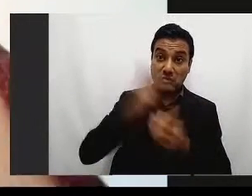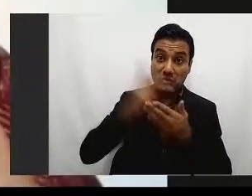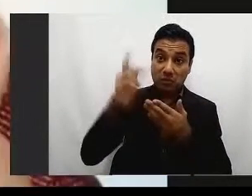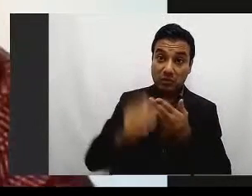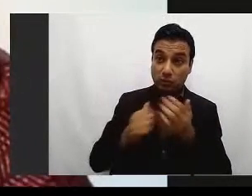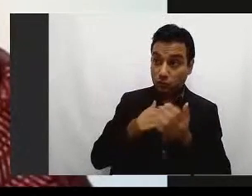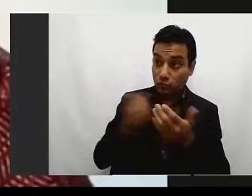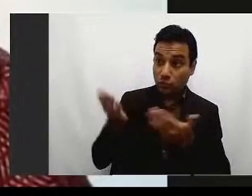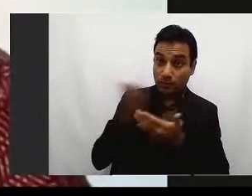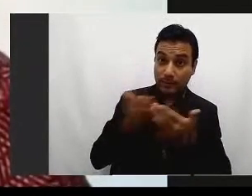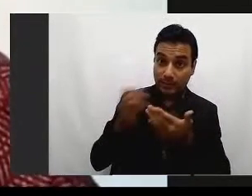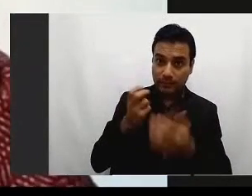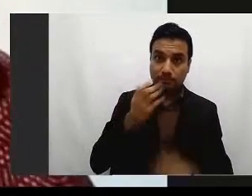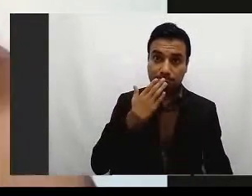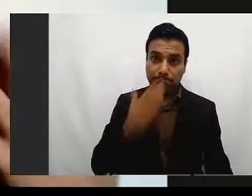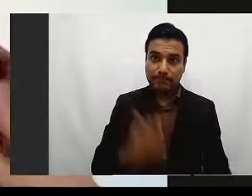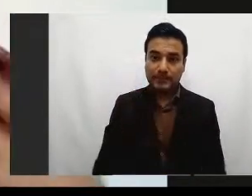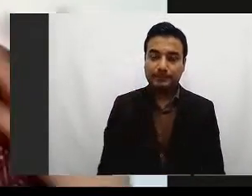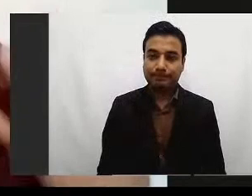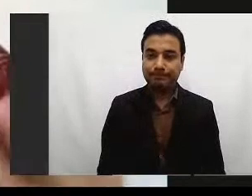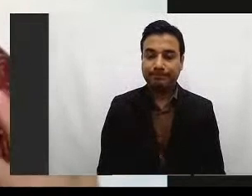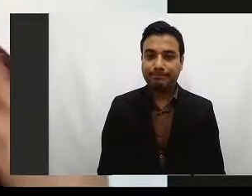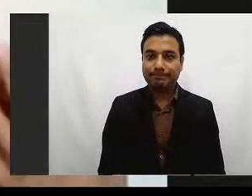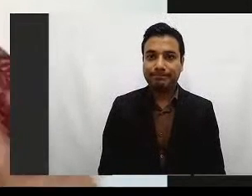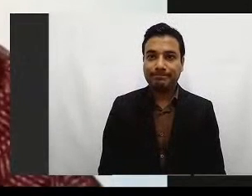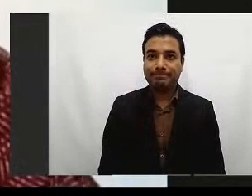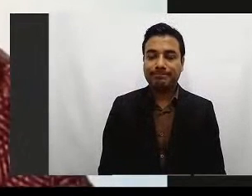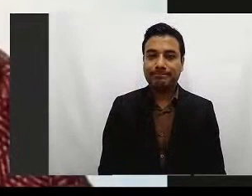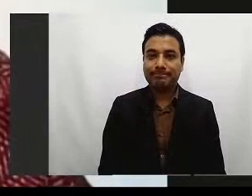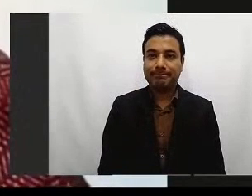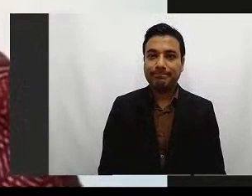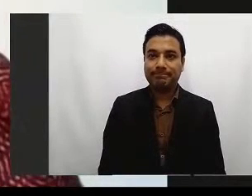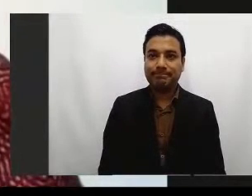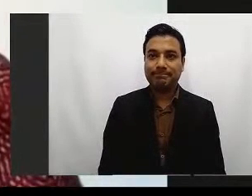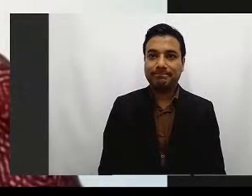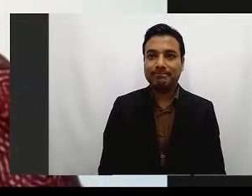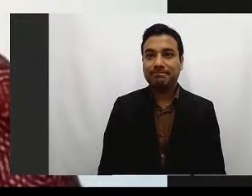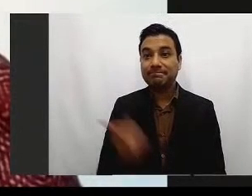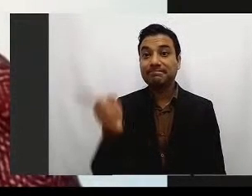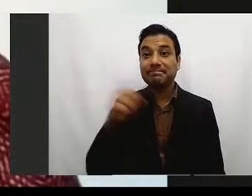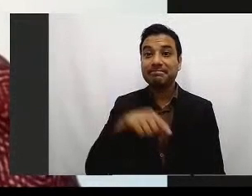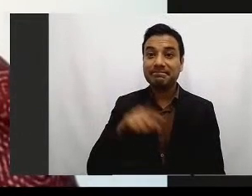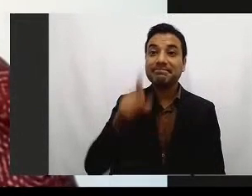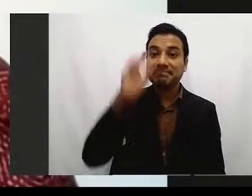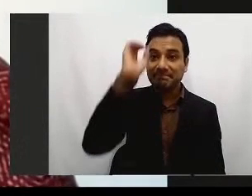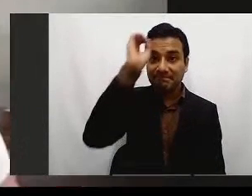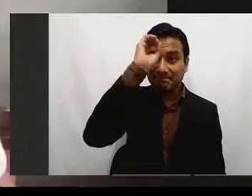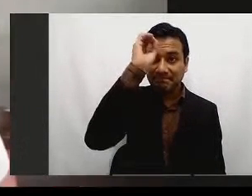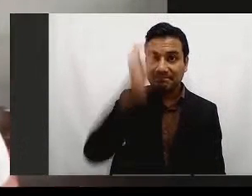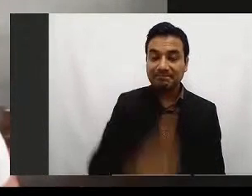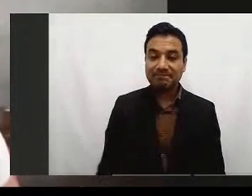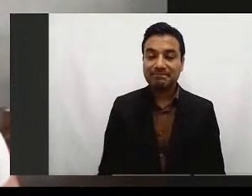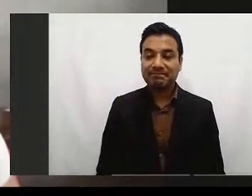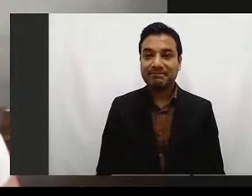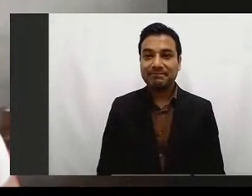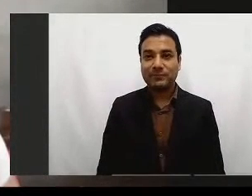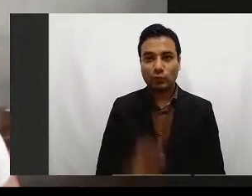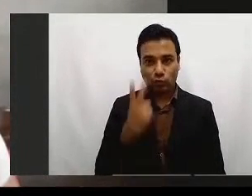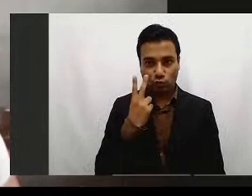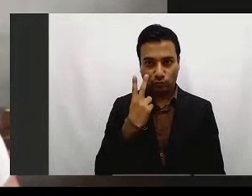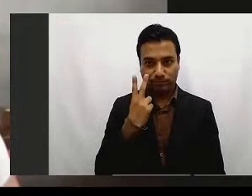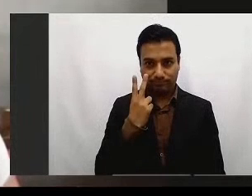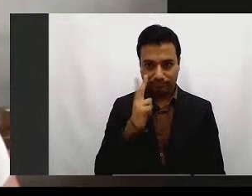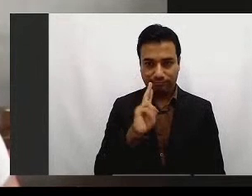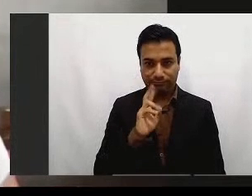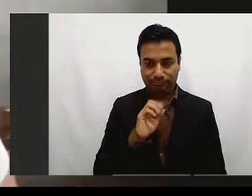bien. Y finalmente, Isa, cerramos contigo. ¿Qué sigue o qué te gustaría que siguiera? Pues 2 cosas. Por un lado,